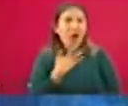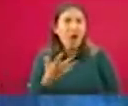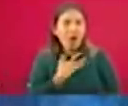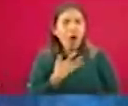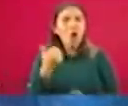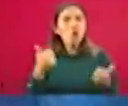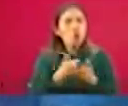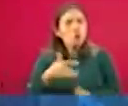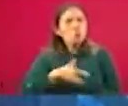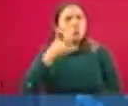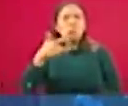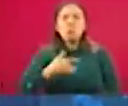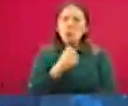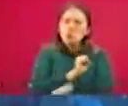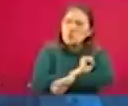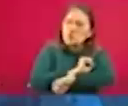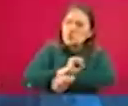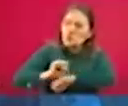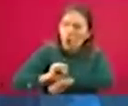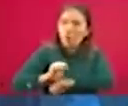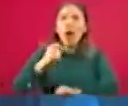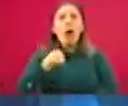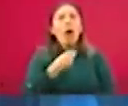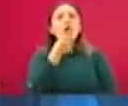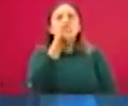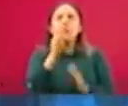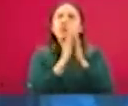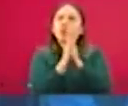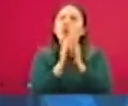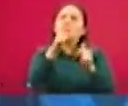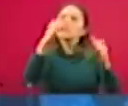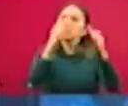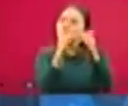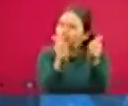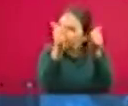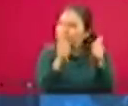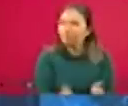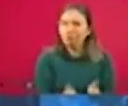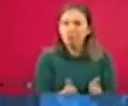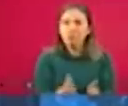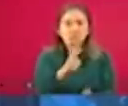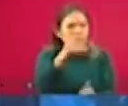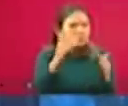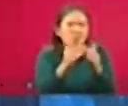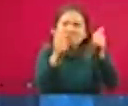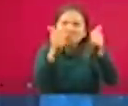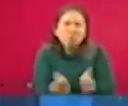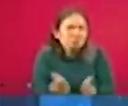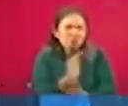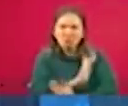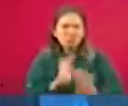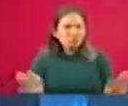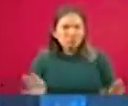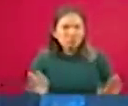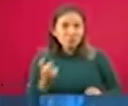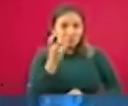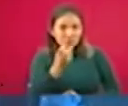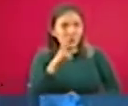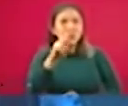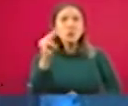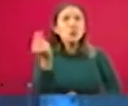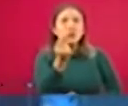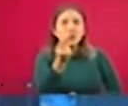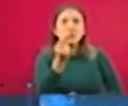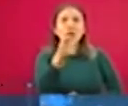La primera, que todo laboratorio privado que quisiera hacer diagnóstico lo hiciera con calidad, es decir, tenía que ser una prueba